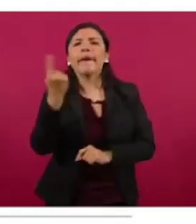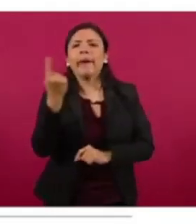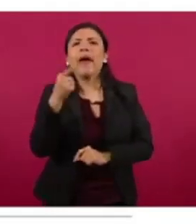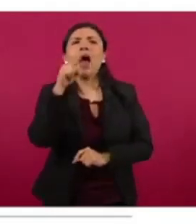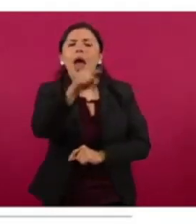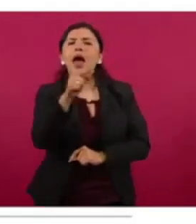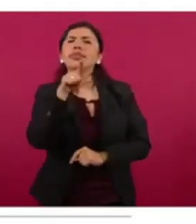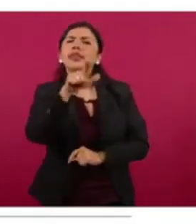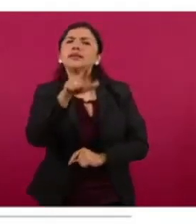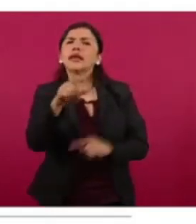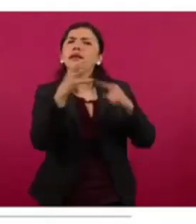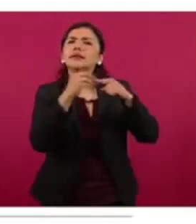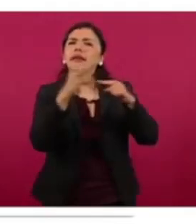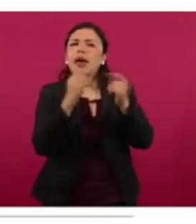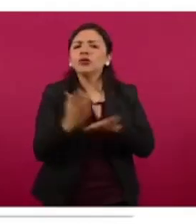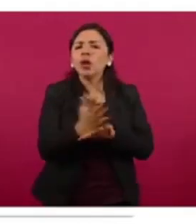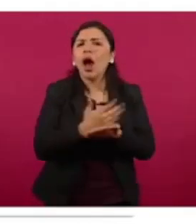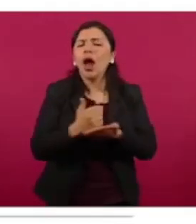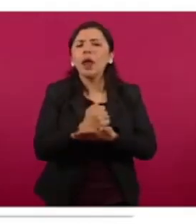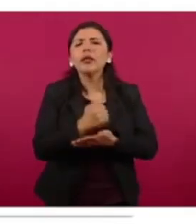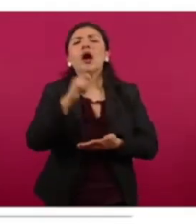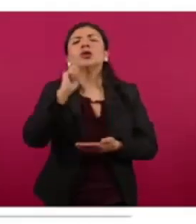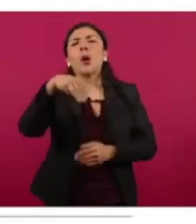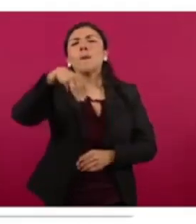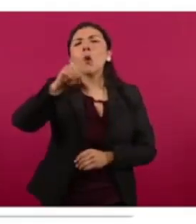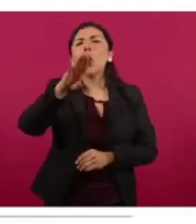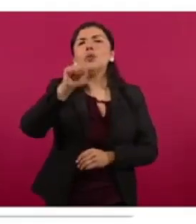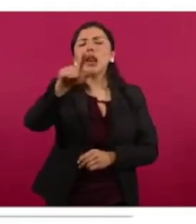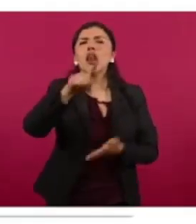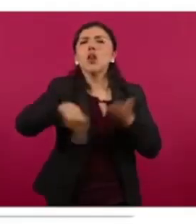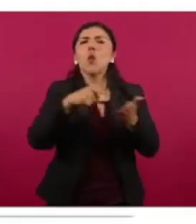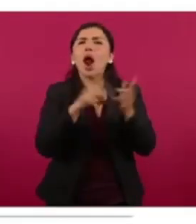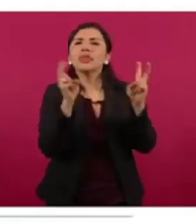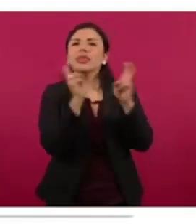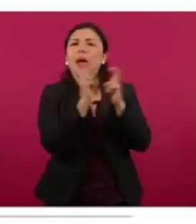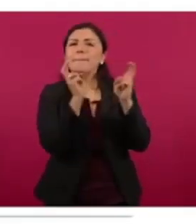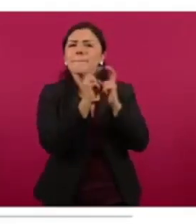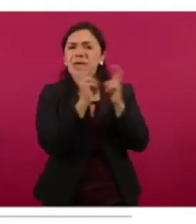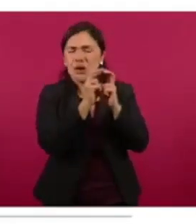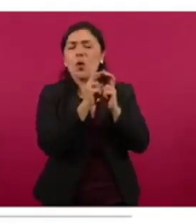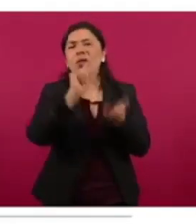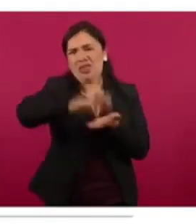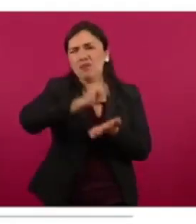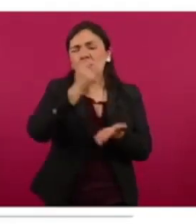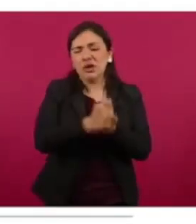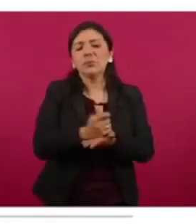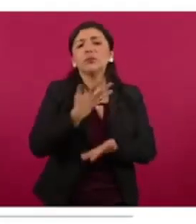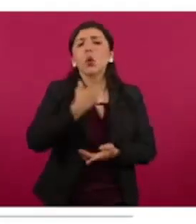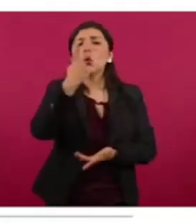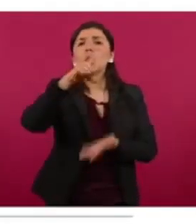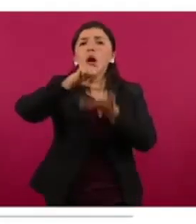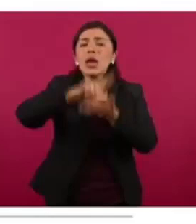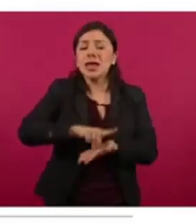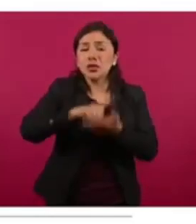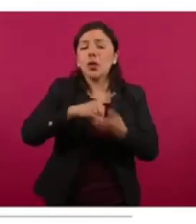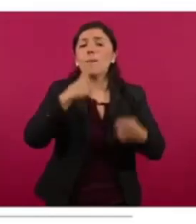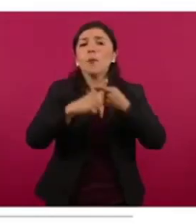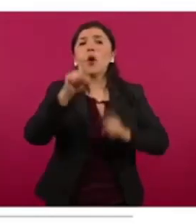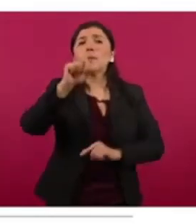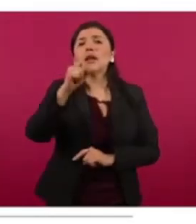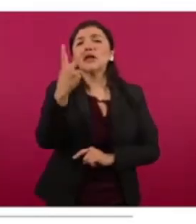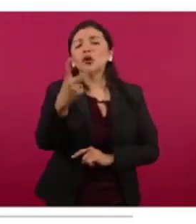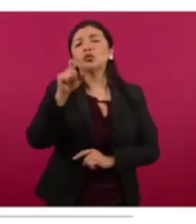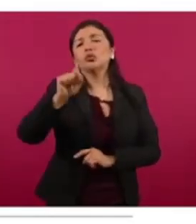de 17 centavos, Móvil en Tampico, Tamaulipas, tiene el litro de diésel a 22 pesos